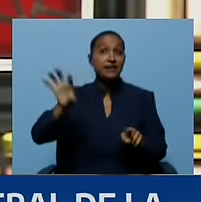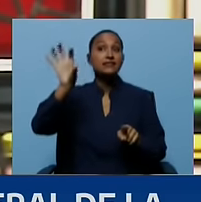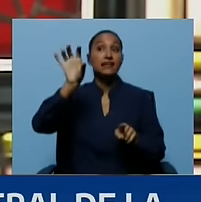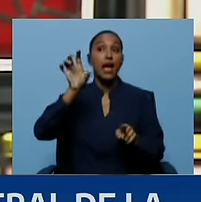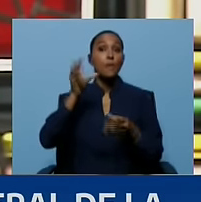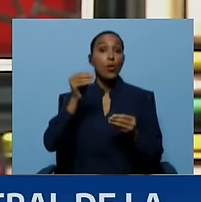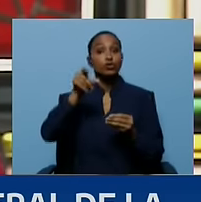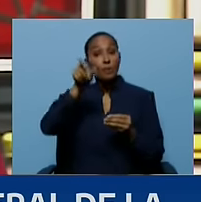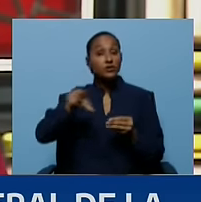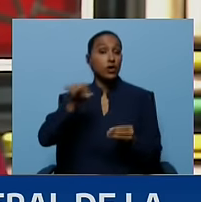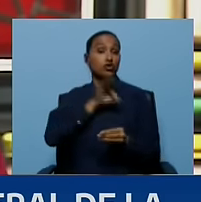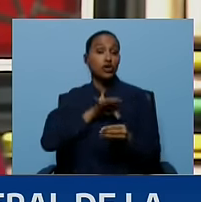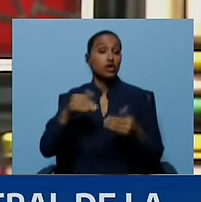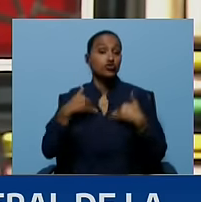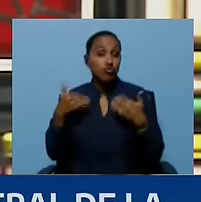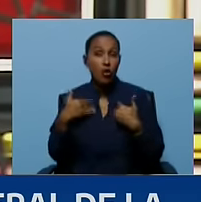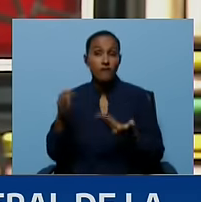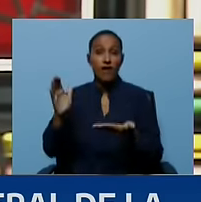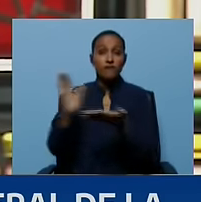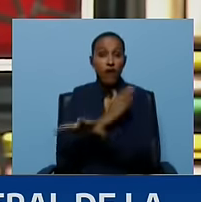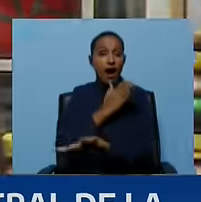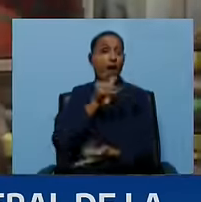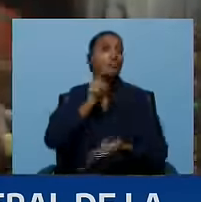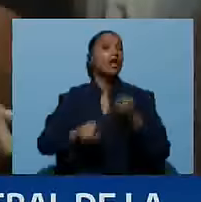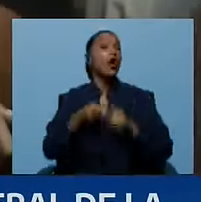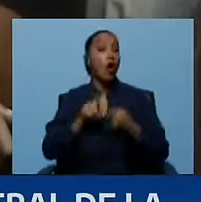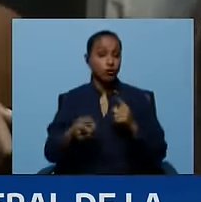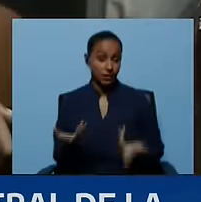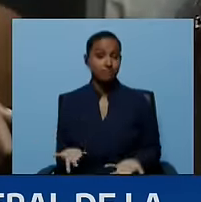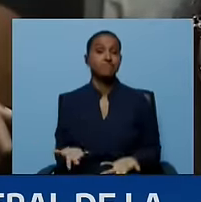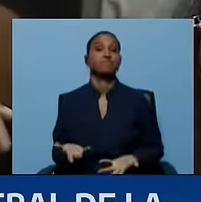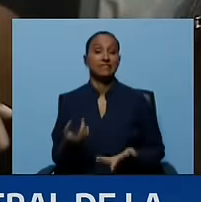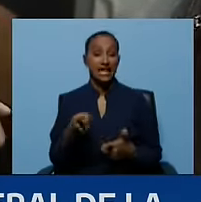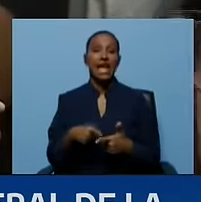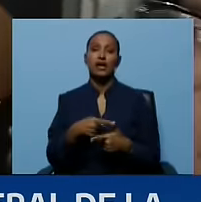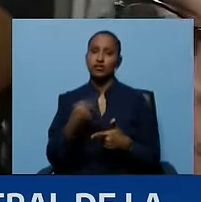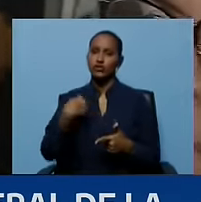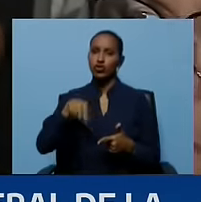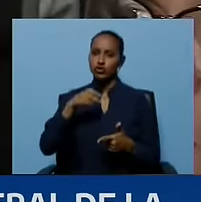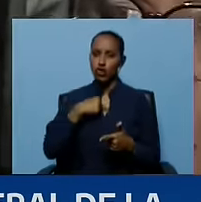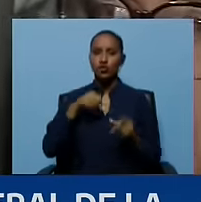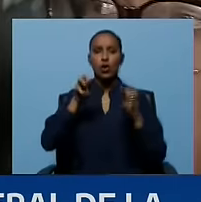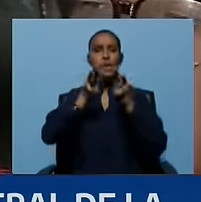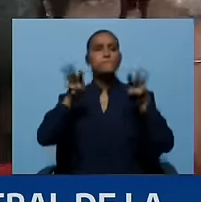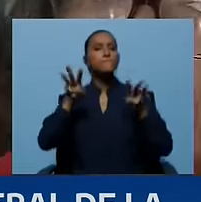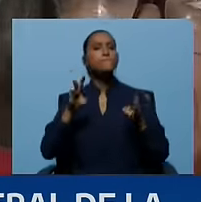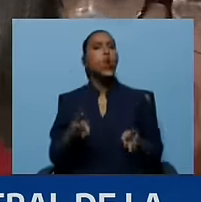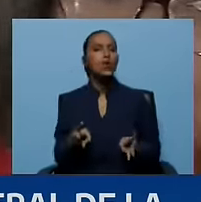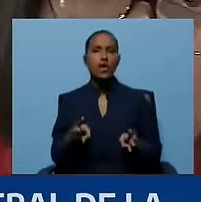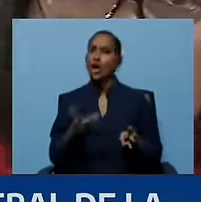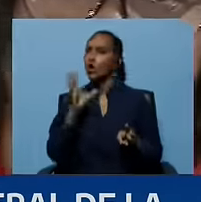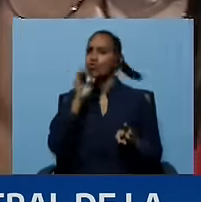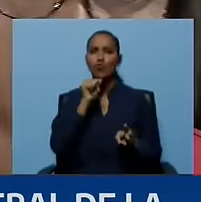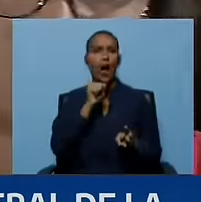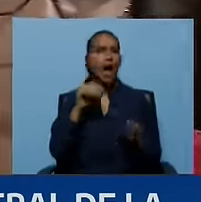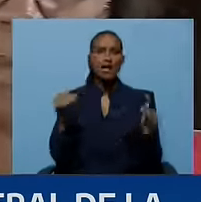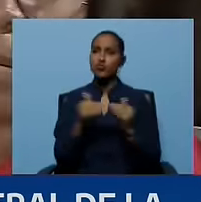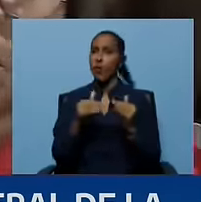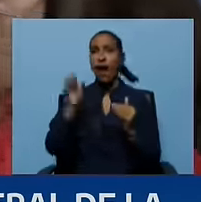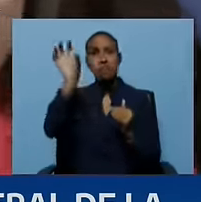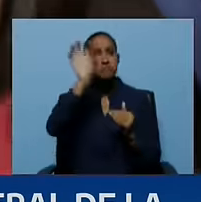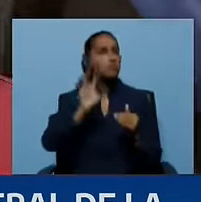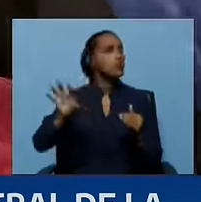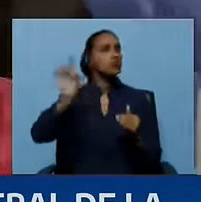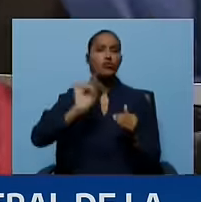de los beneficios a sus pueblos. Entonces son modelos que se anteponen, que se oponen al nuestro y que nos importa que nos critiquen. El pueblo